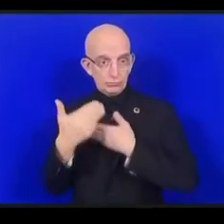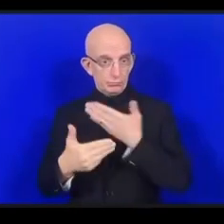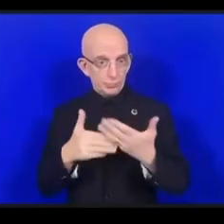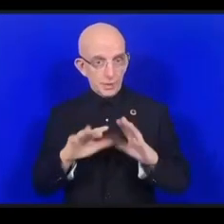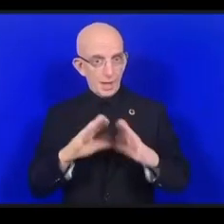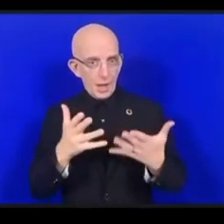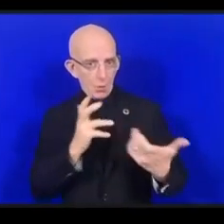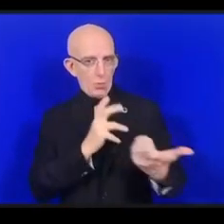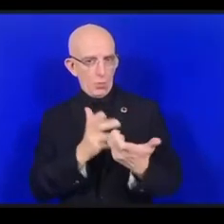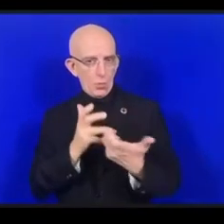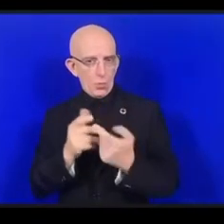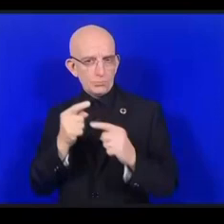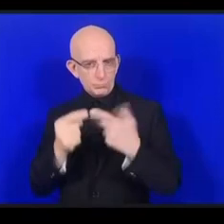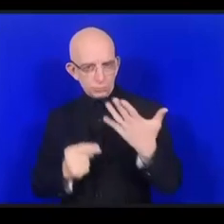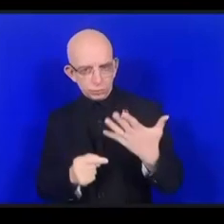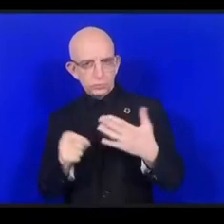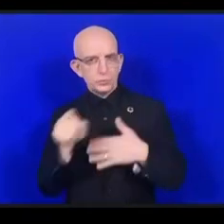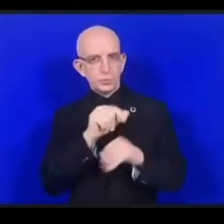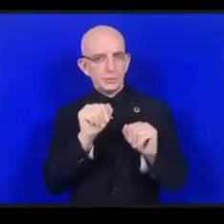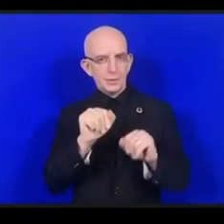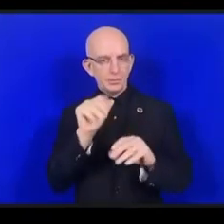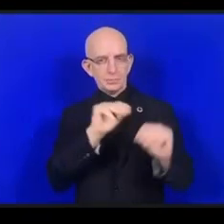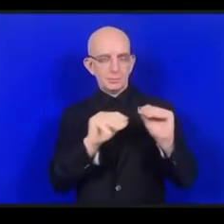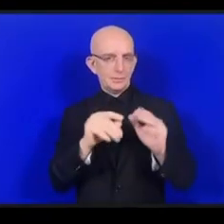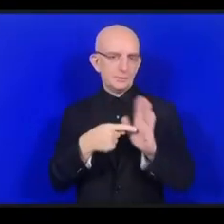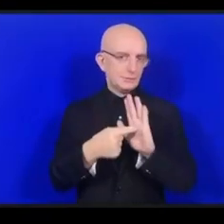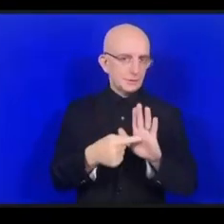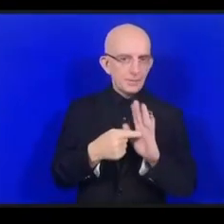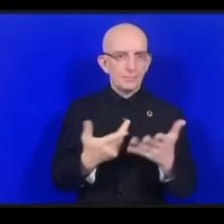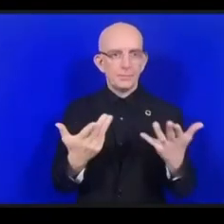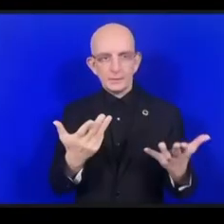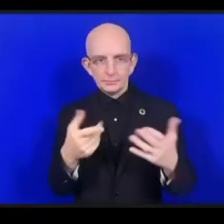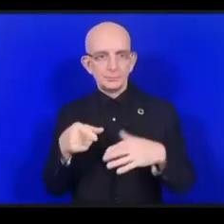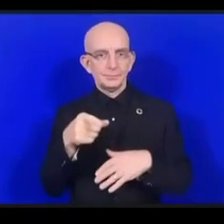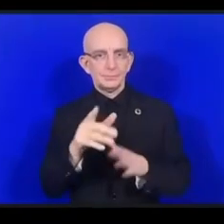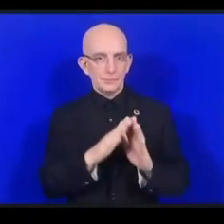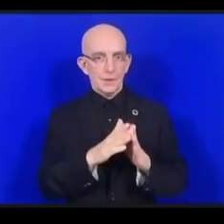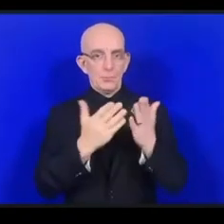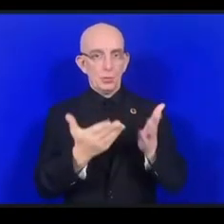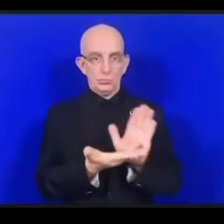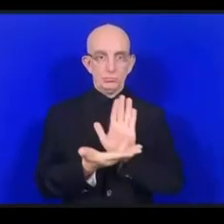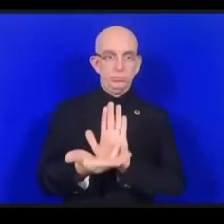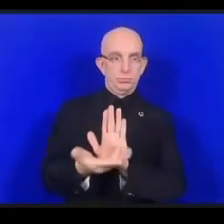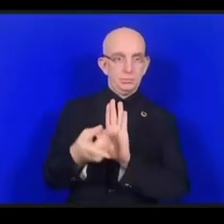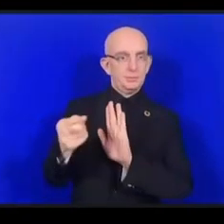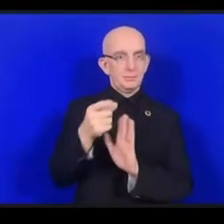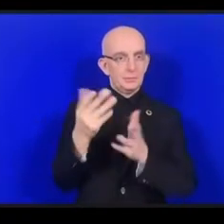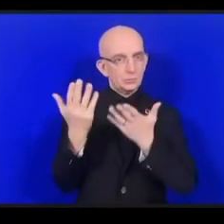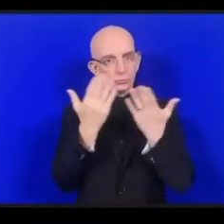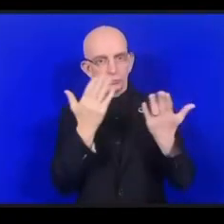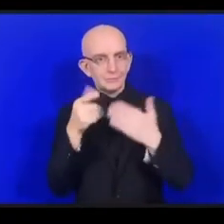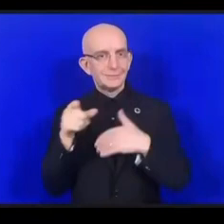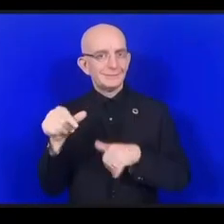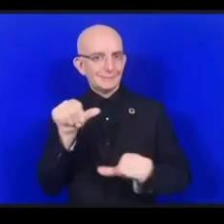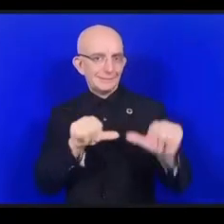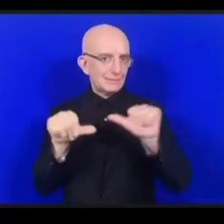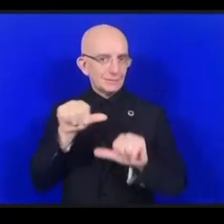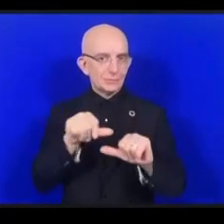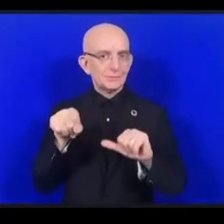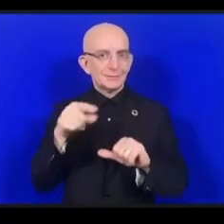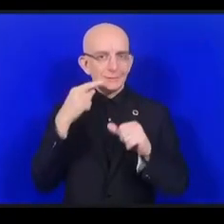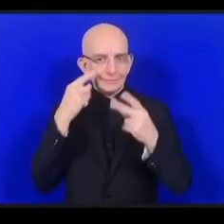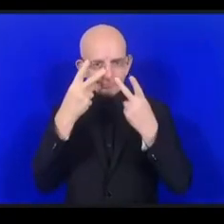estudiante en una clase de química este tipo de cosas pero tenemos que ver qué